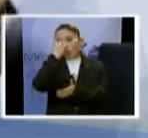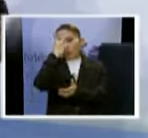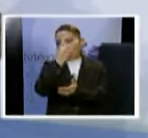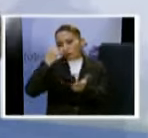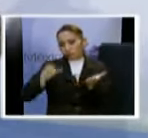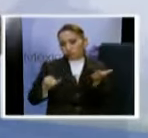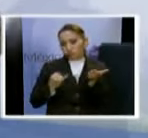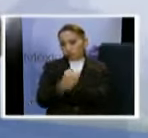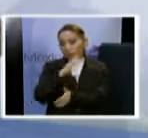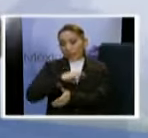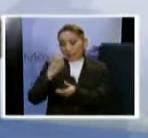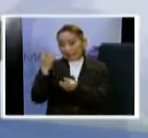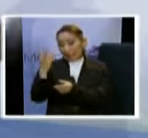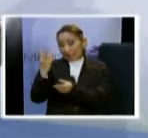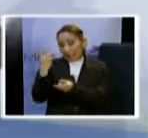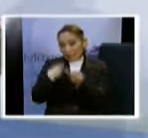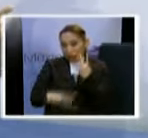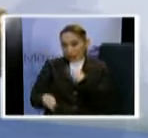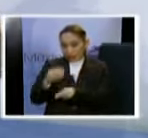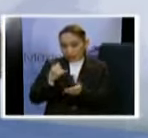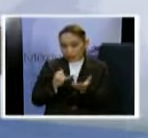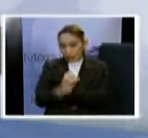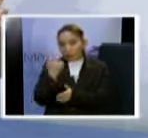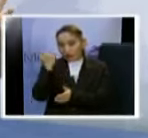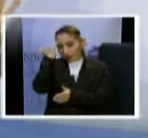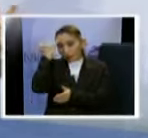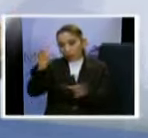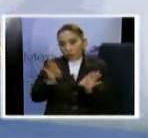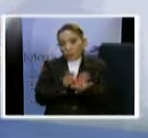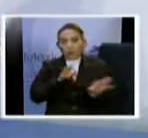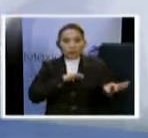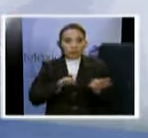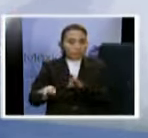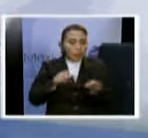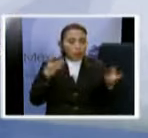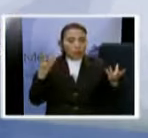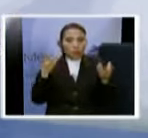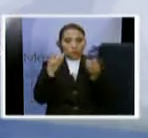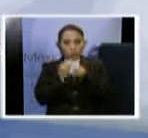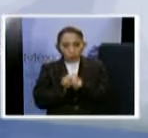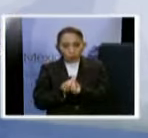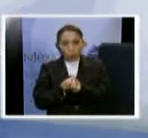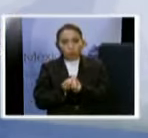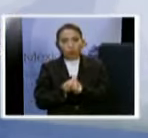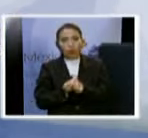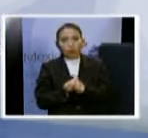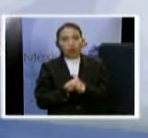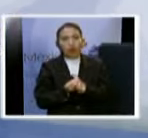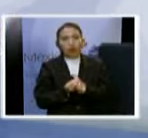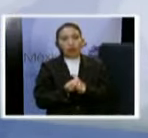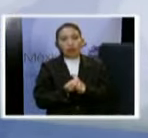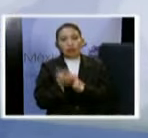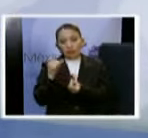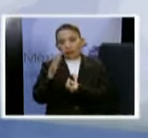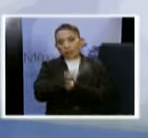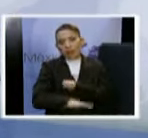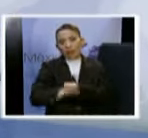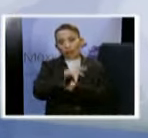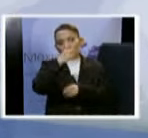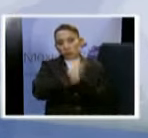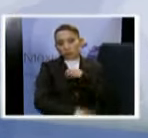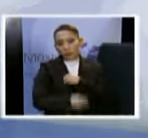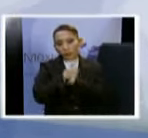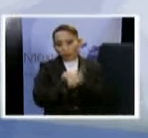decisiones, hay una tercera que viene ahorita. Es una idea de cómo trabajamos juntos podemos trabajar juntos en áreas que nos